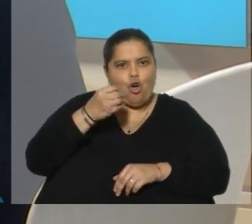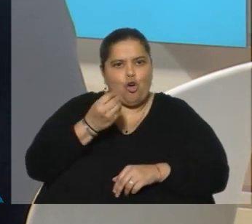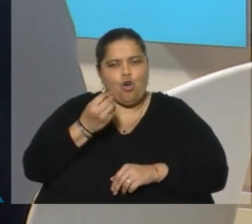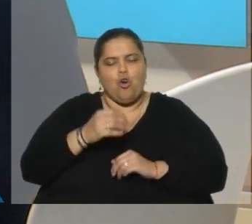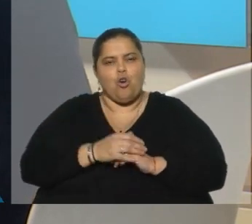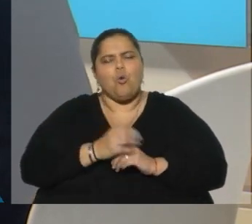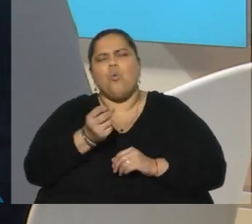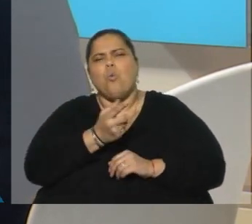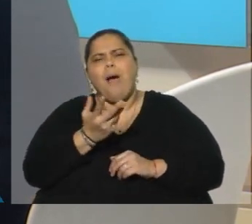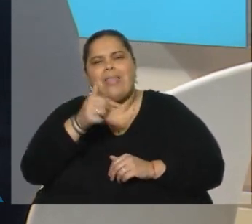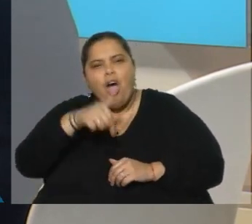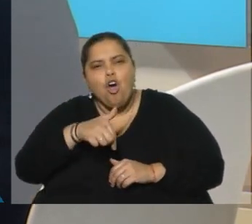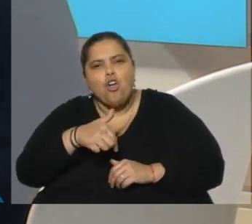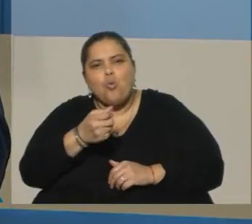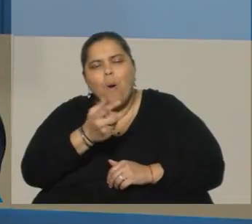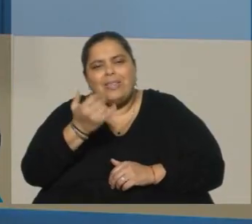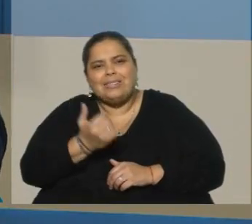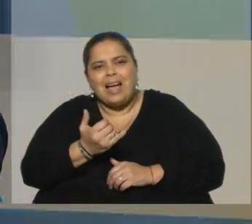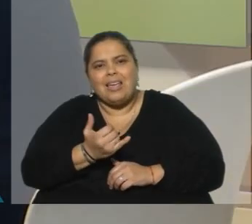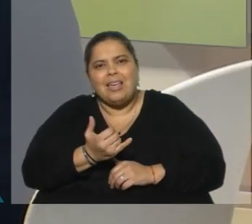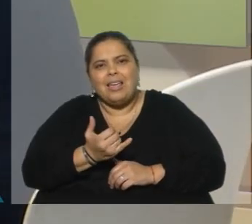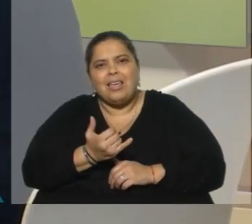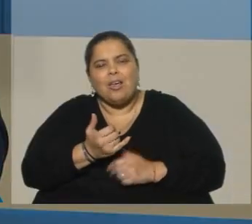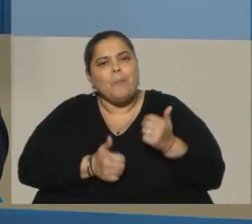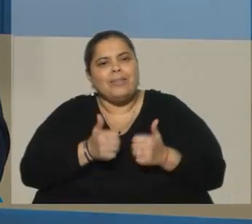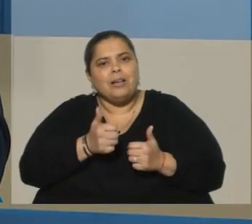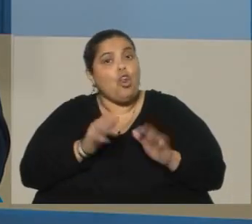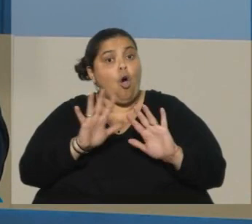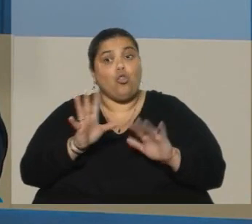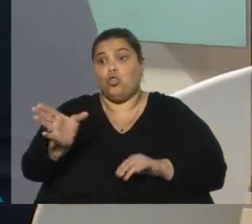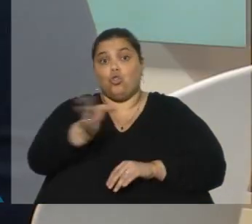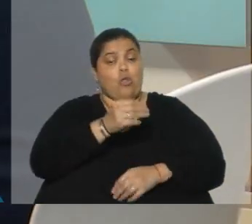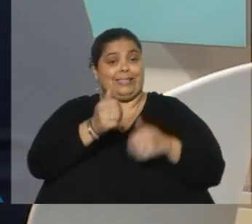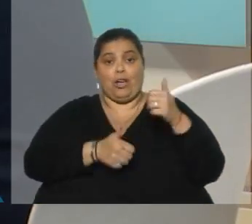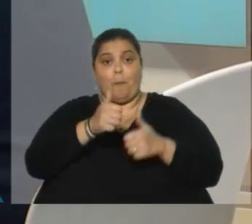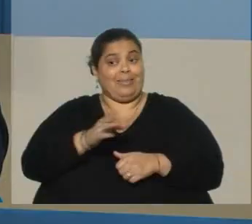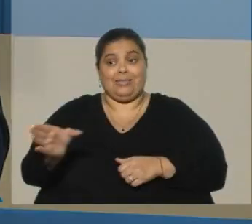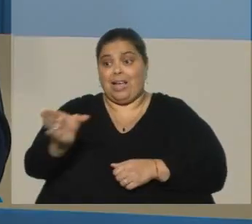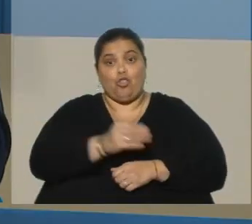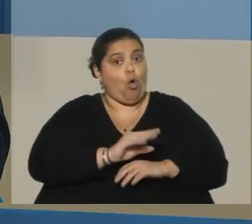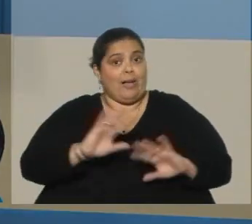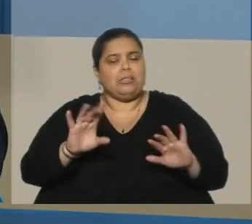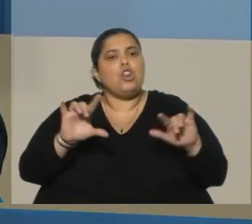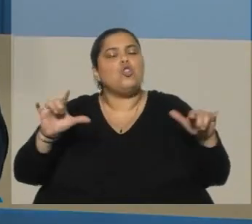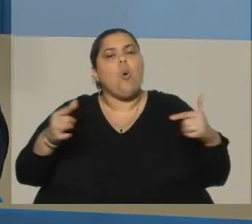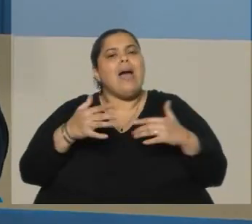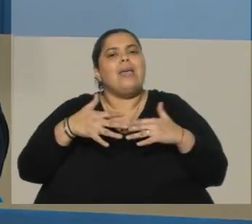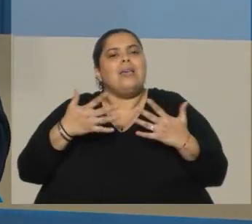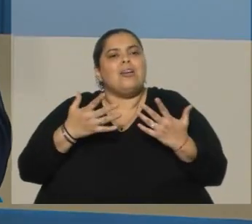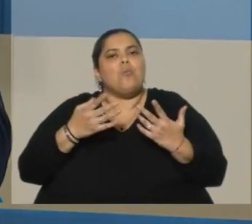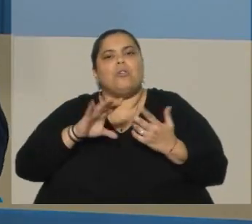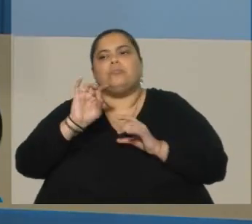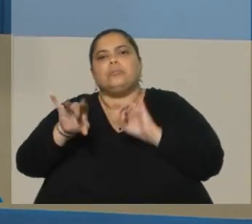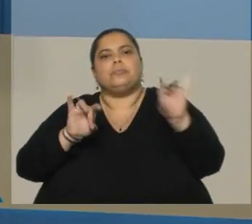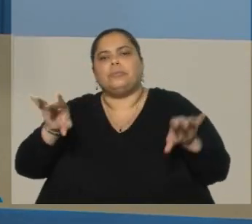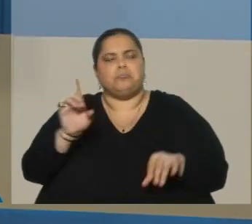Repítame el número, ¿cuántas quedan hoy en definitiva? No. ¿En competencia? No, quedan todas en competencia. Ah, hoy siguen todas. No hay ningún tipo de filtro salvo la